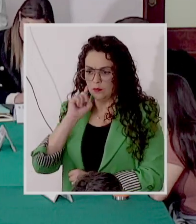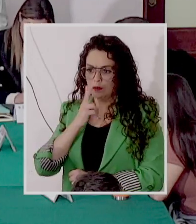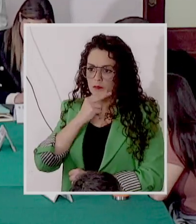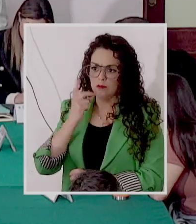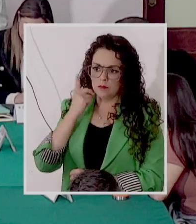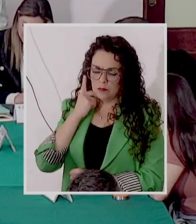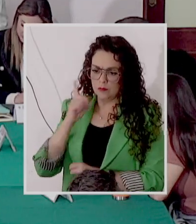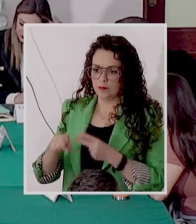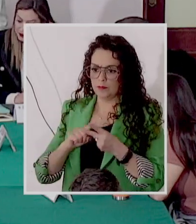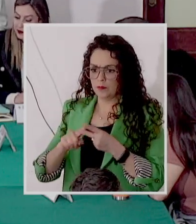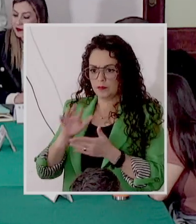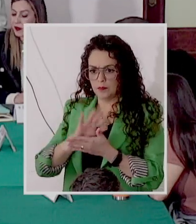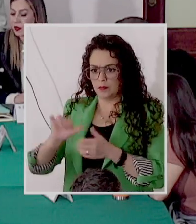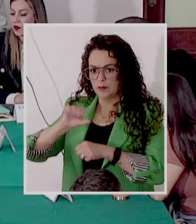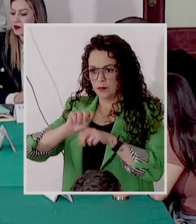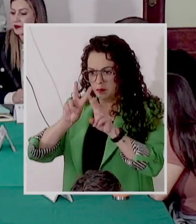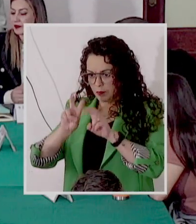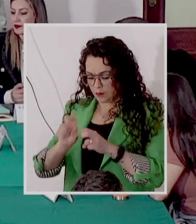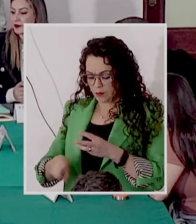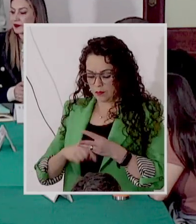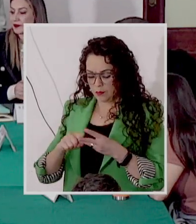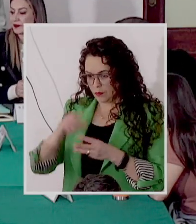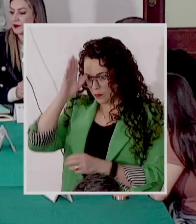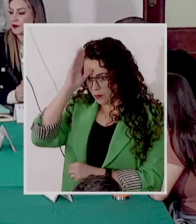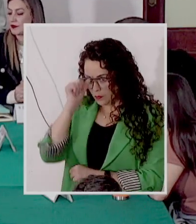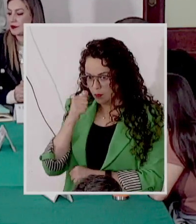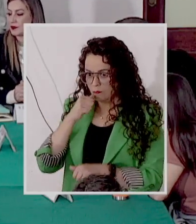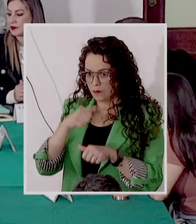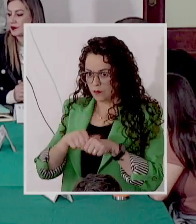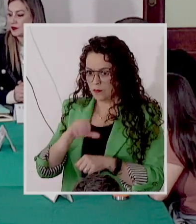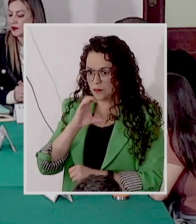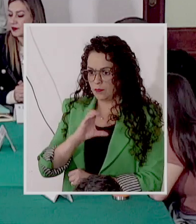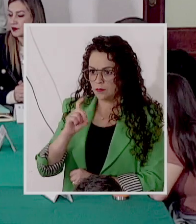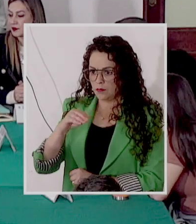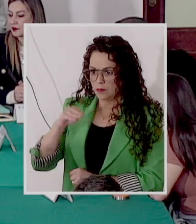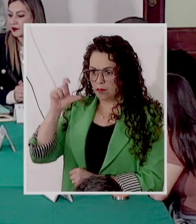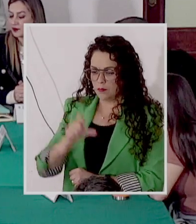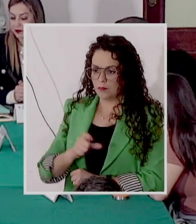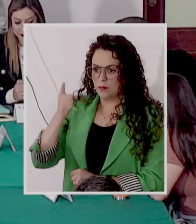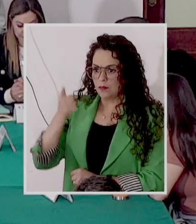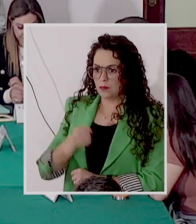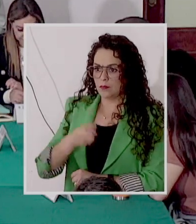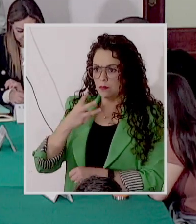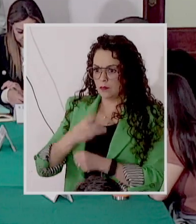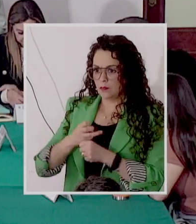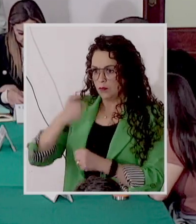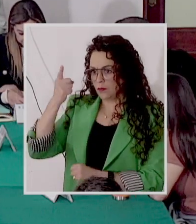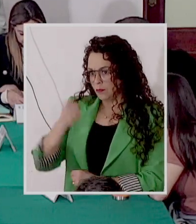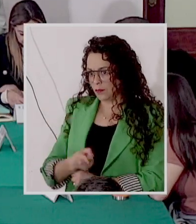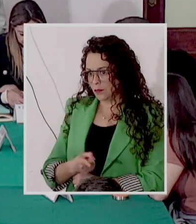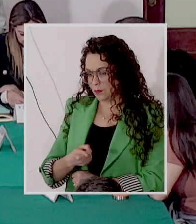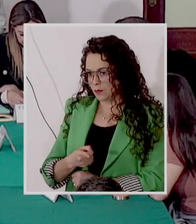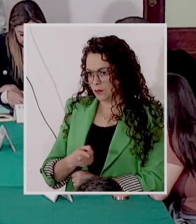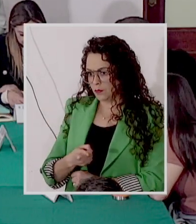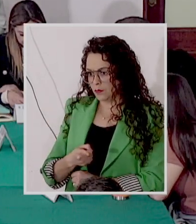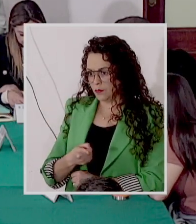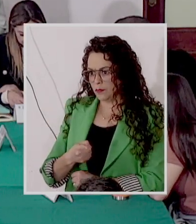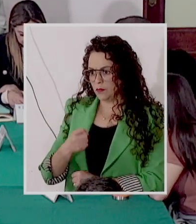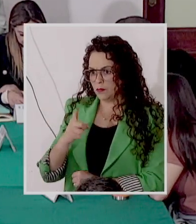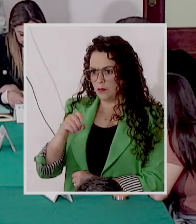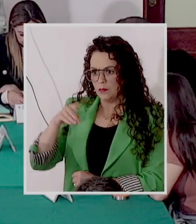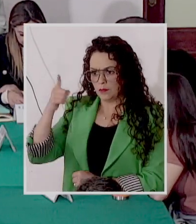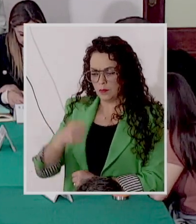del día. 3. Acuerdo CCMX, tercera legislatura, MD,